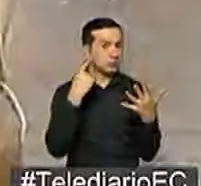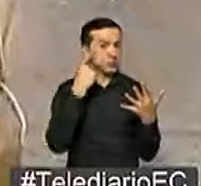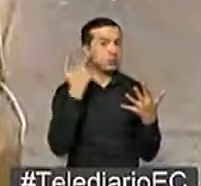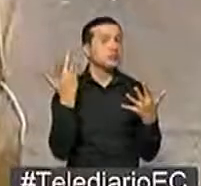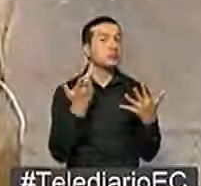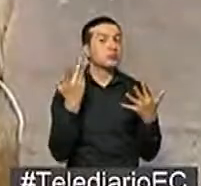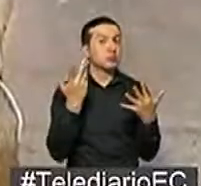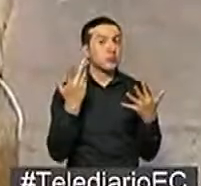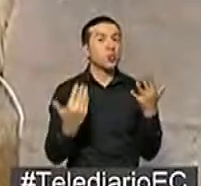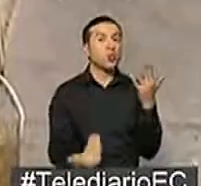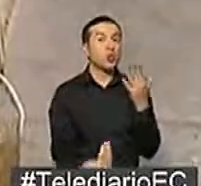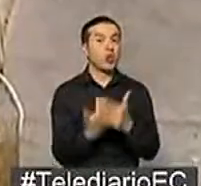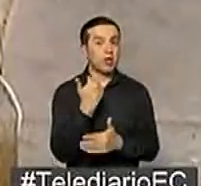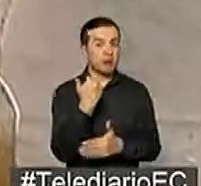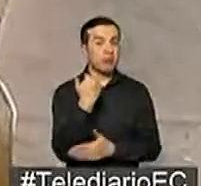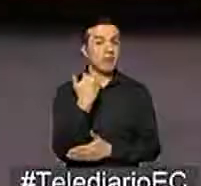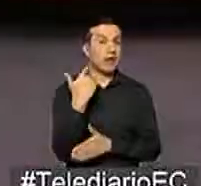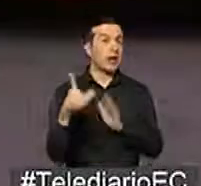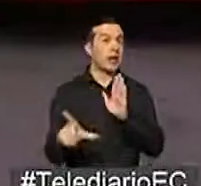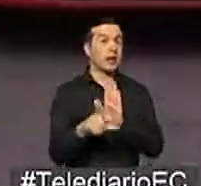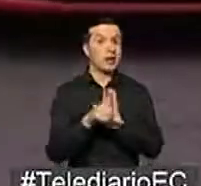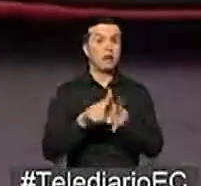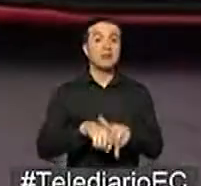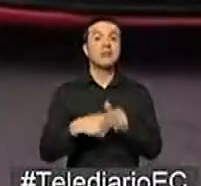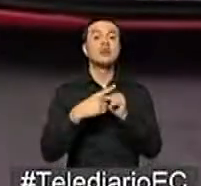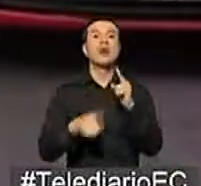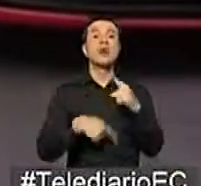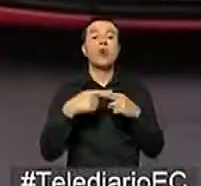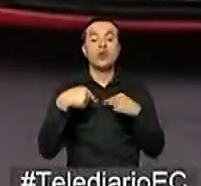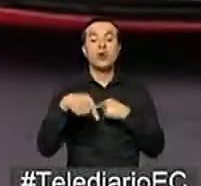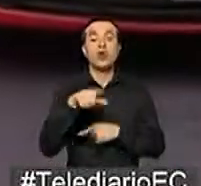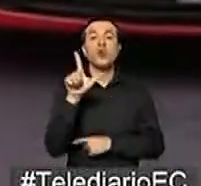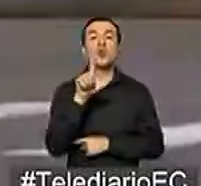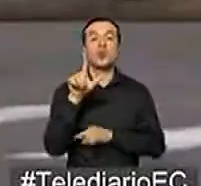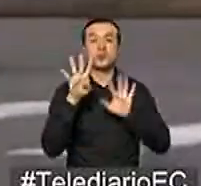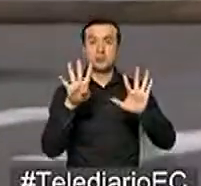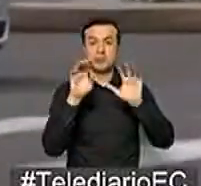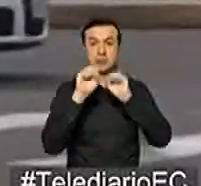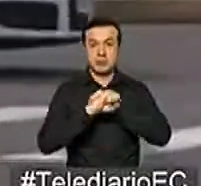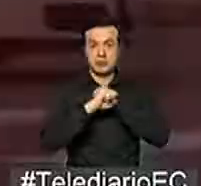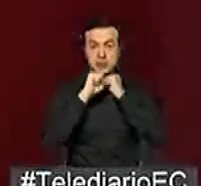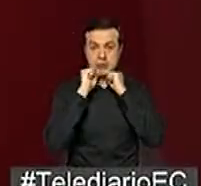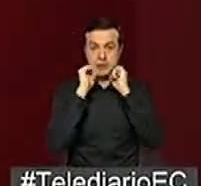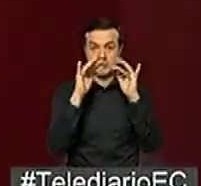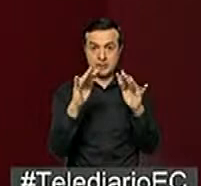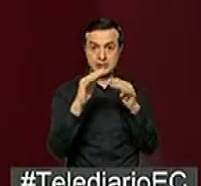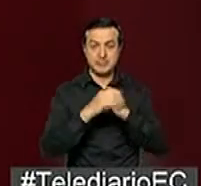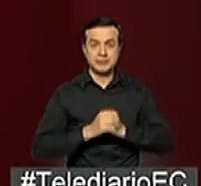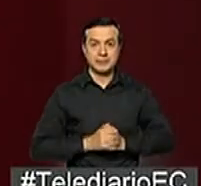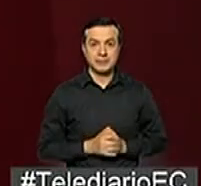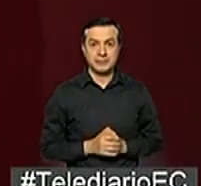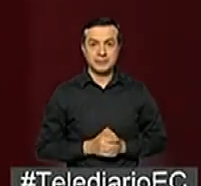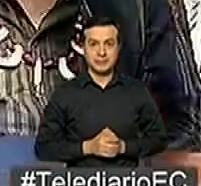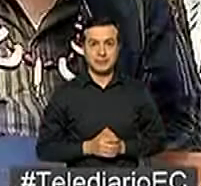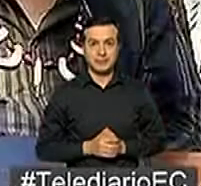para cumplir con esta norma que entra en vigencia este lunes 9 de septiembre.